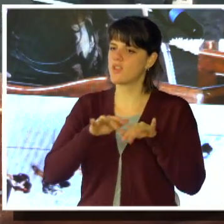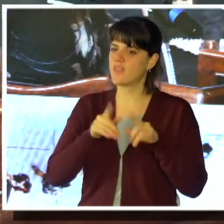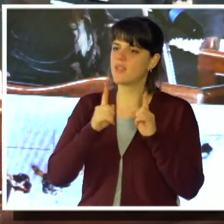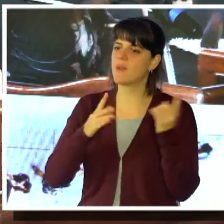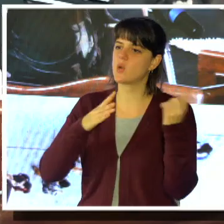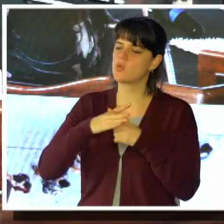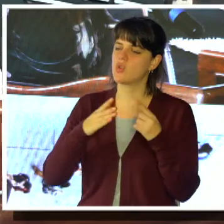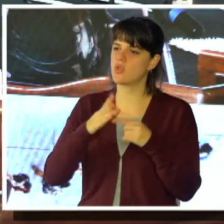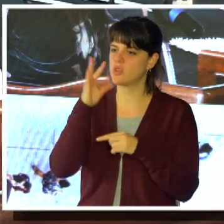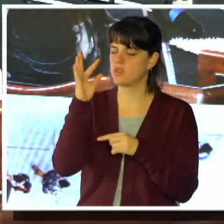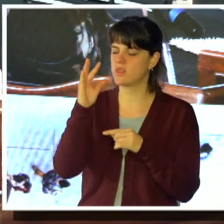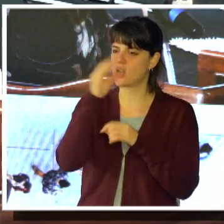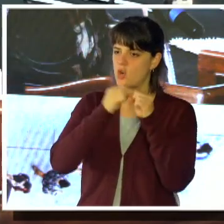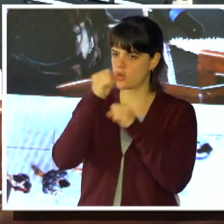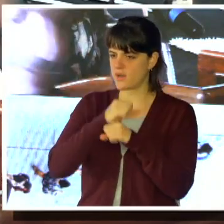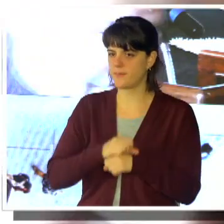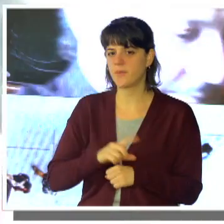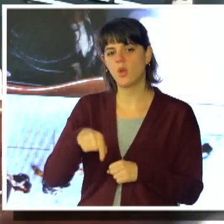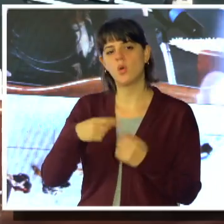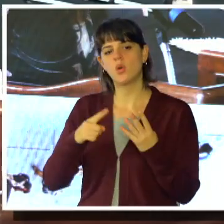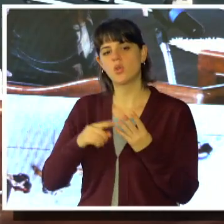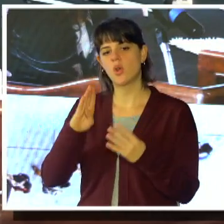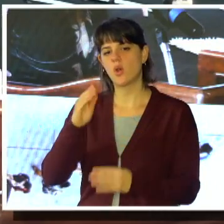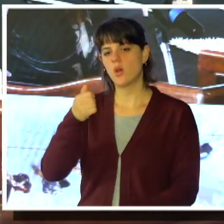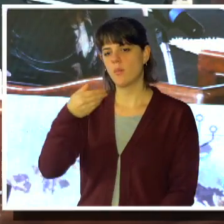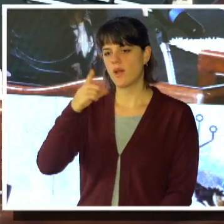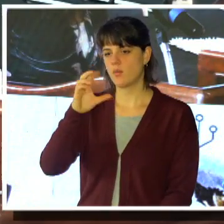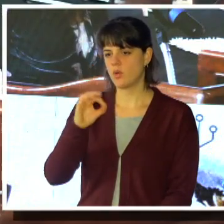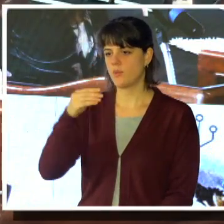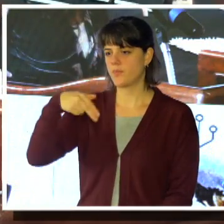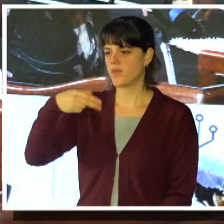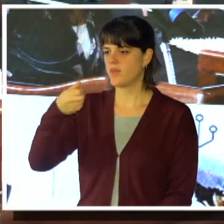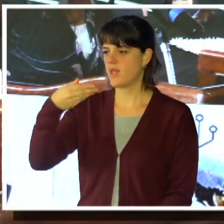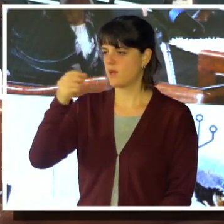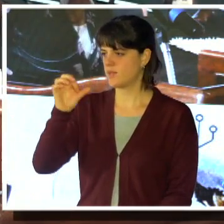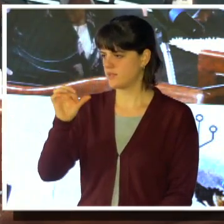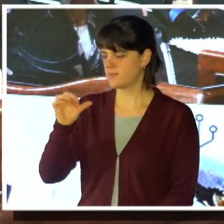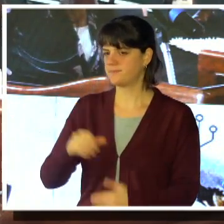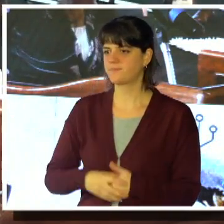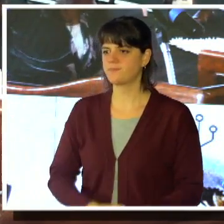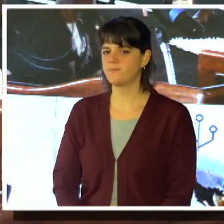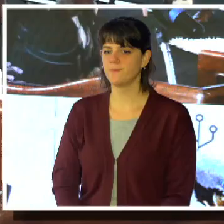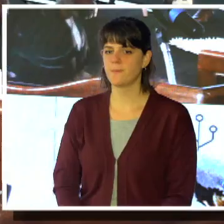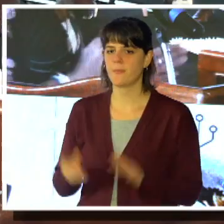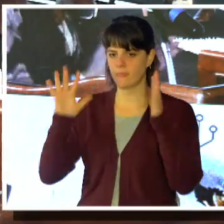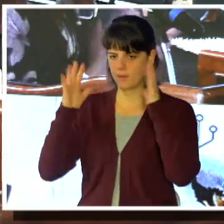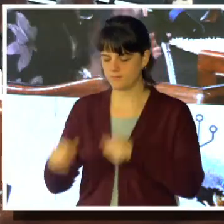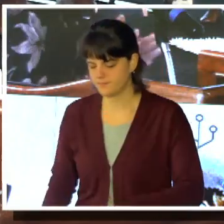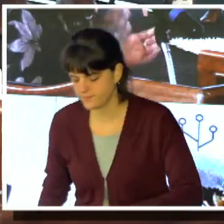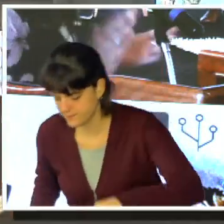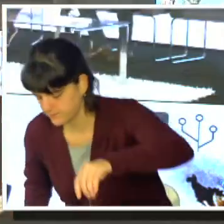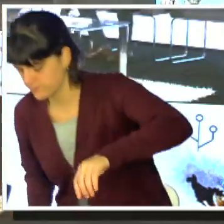lugar, Pablo Navas, líder técnico de la plataforma de Internet de las Cosas de Antel. Les pido un fuerte aplauso para estos